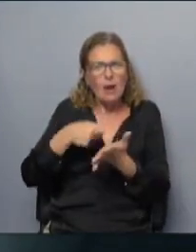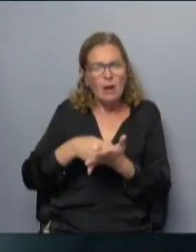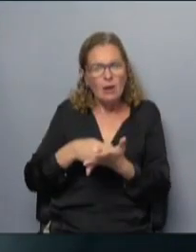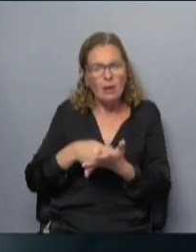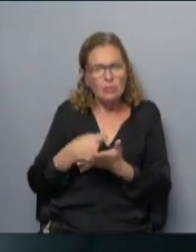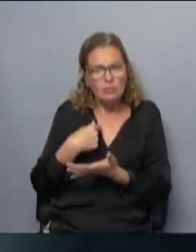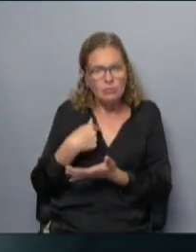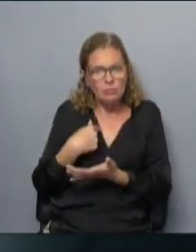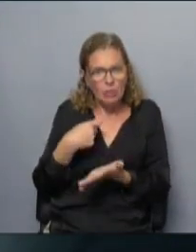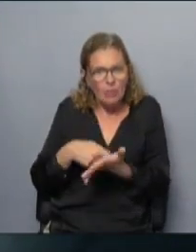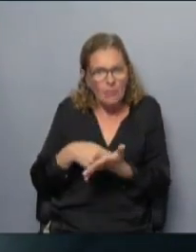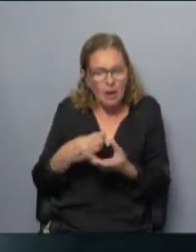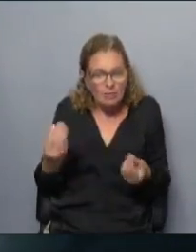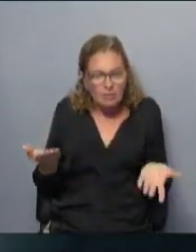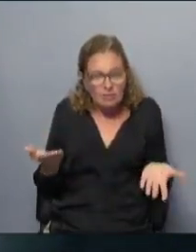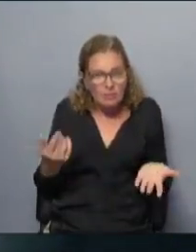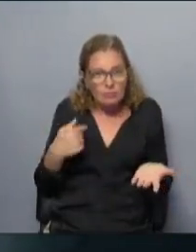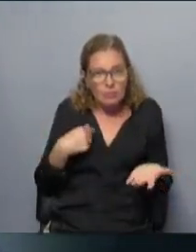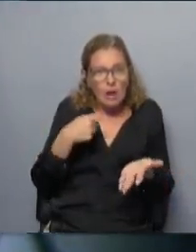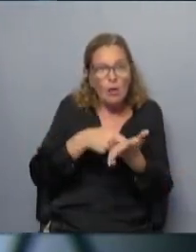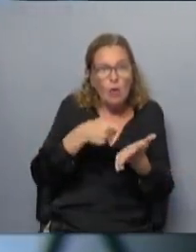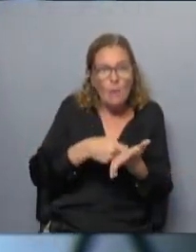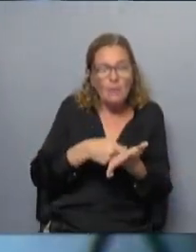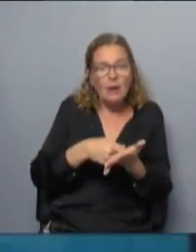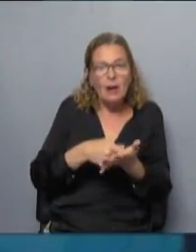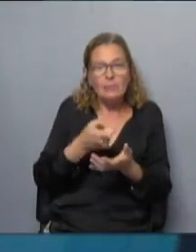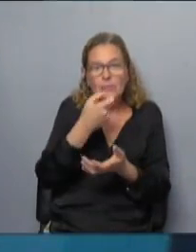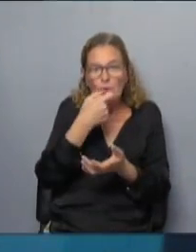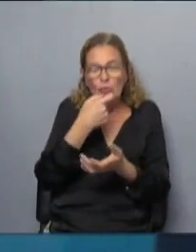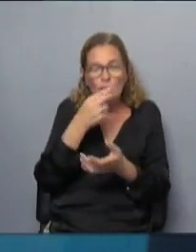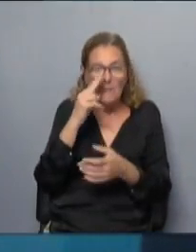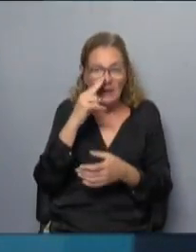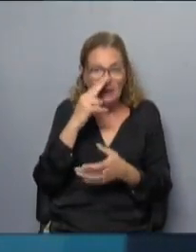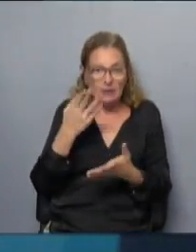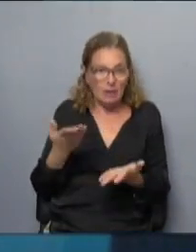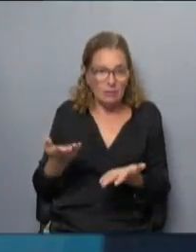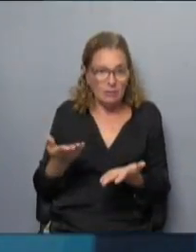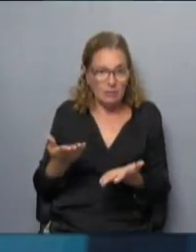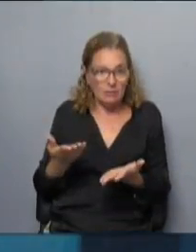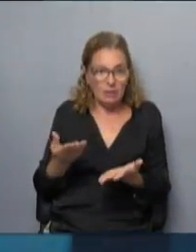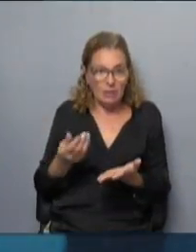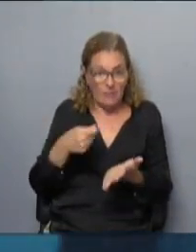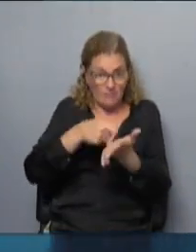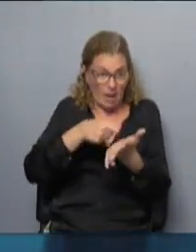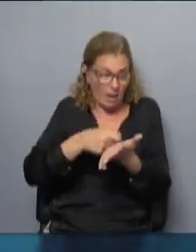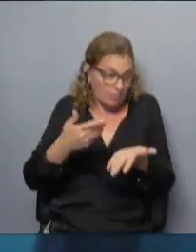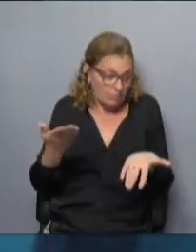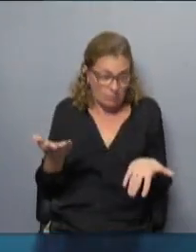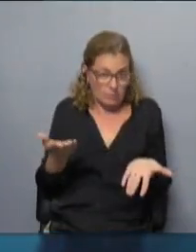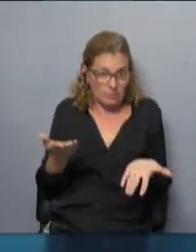como la verdad si yo le voy a comprar un bizcocho al panadero no